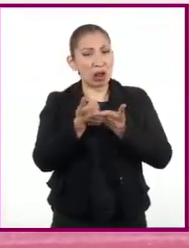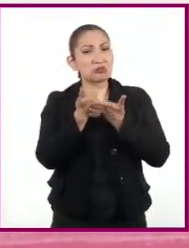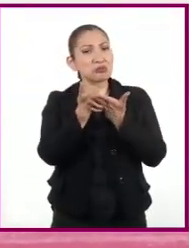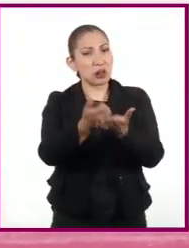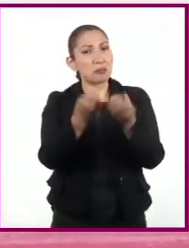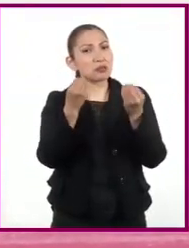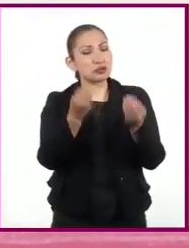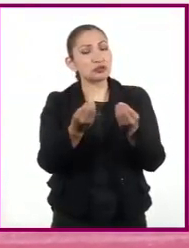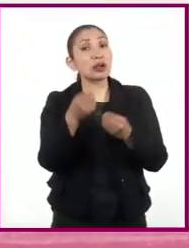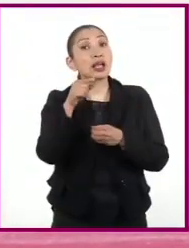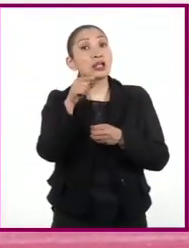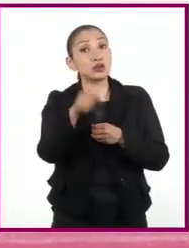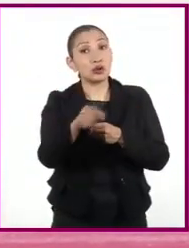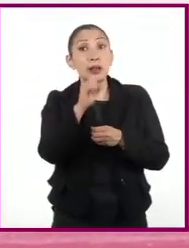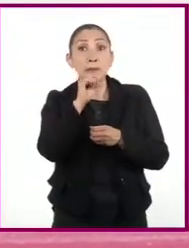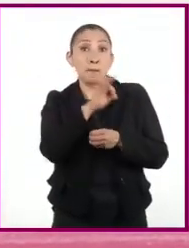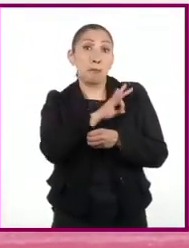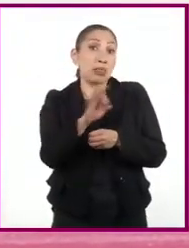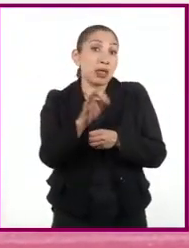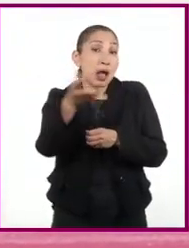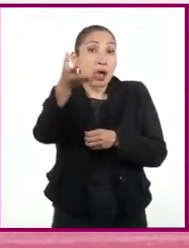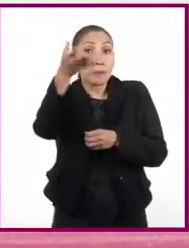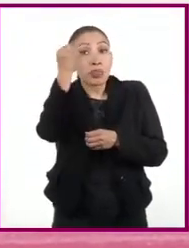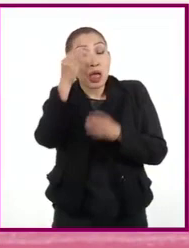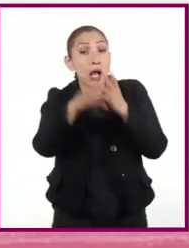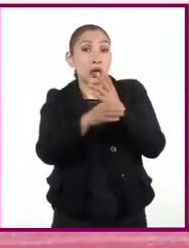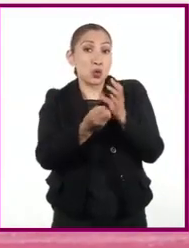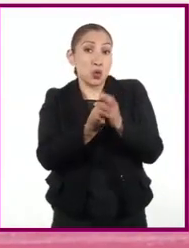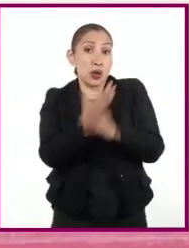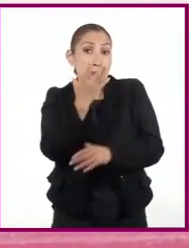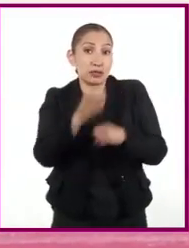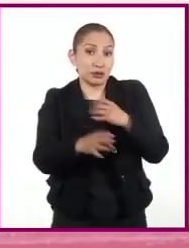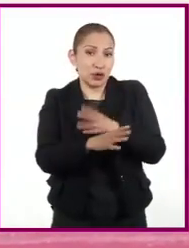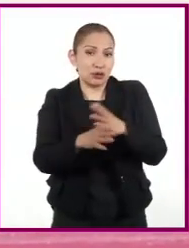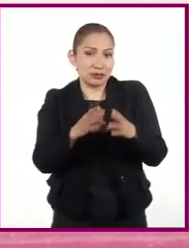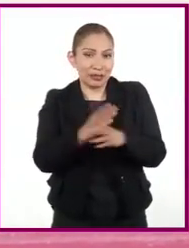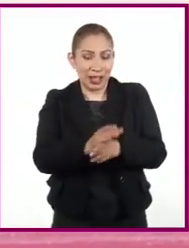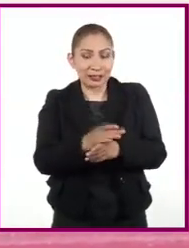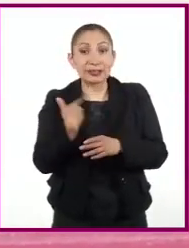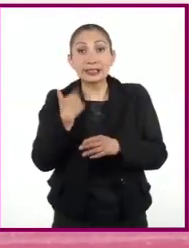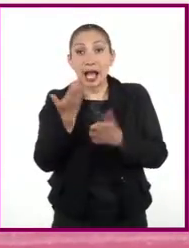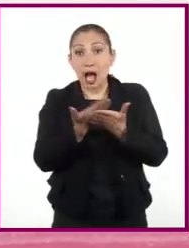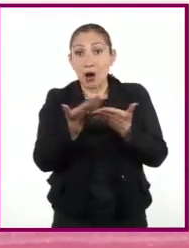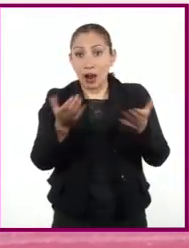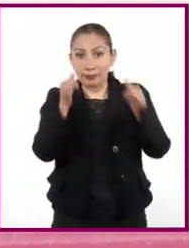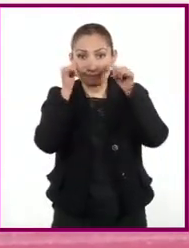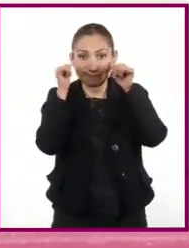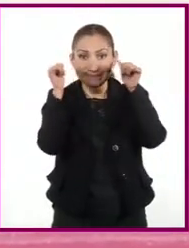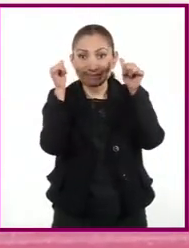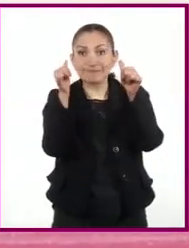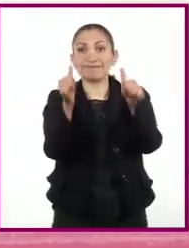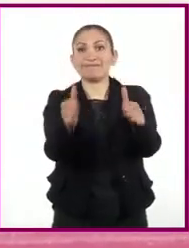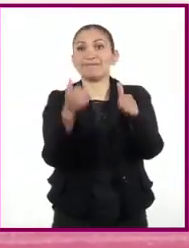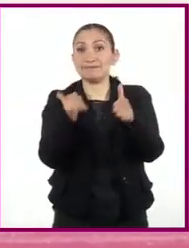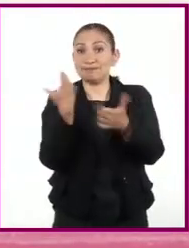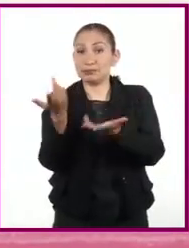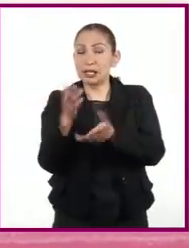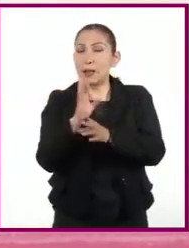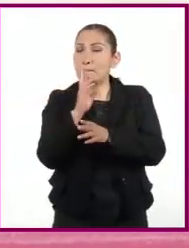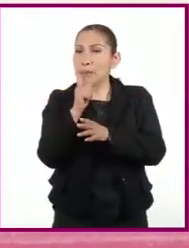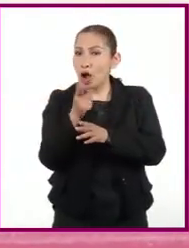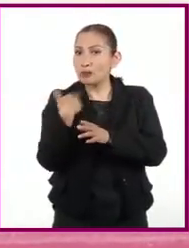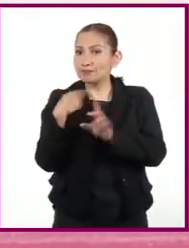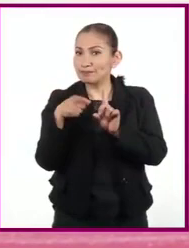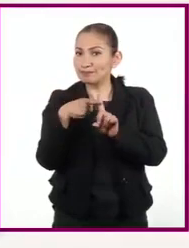utilidad y de que incluso podrán aprender cosas nuevas. Así que a poner mucha atención y a tomar la